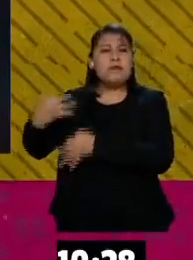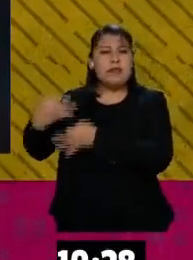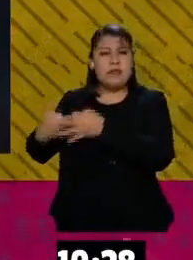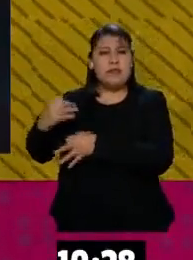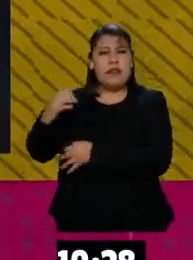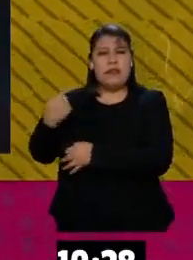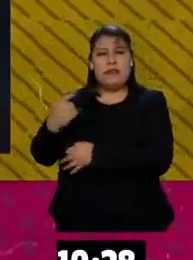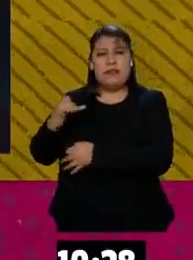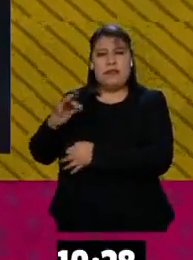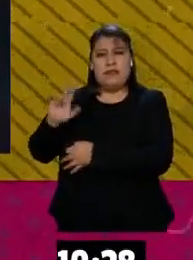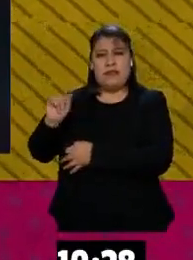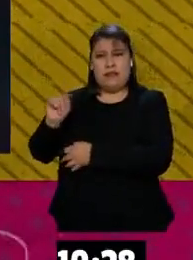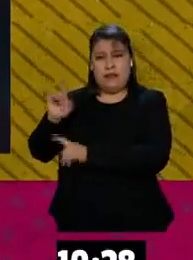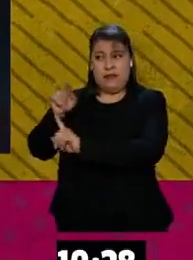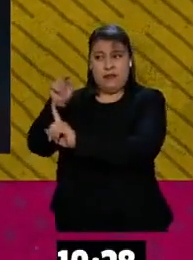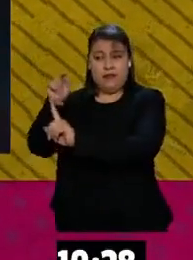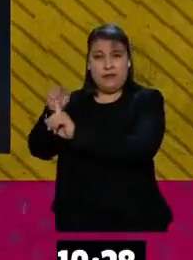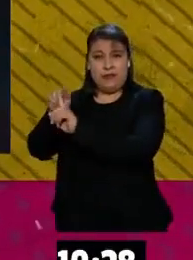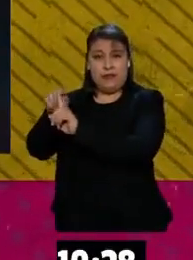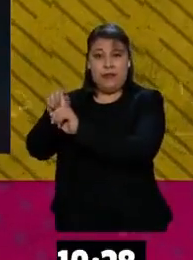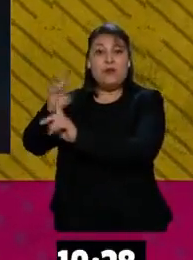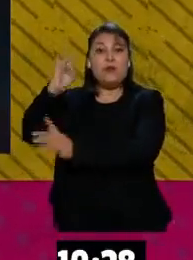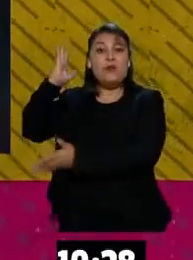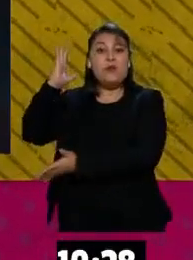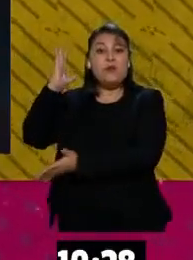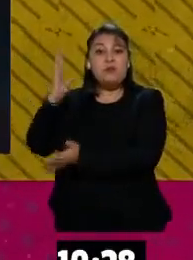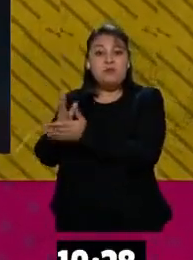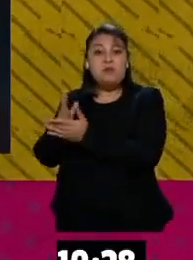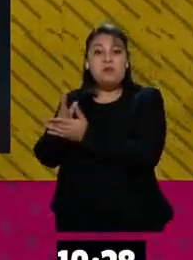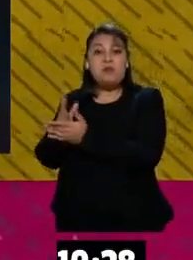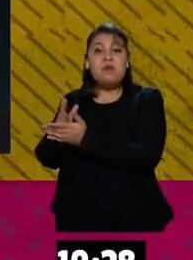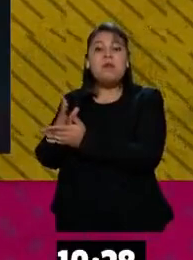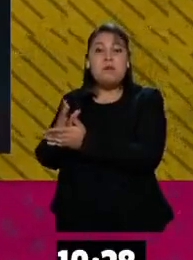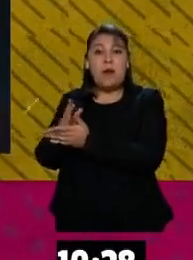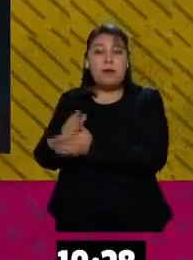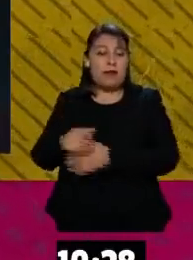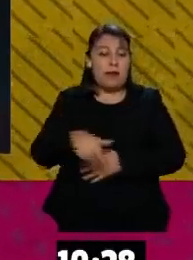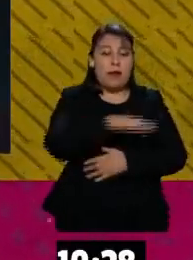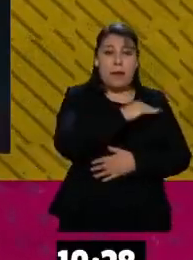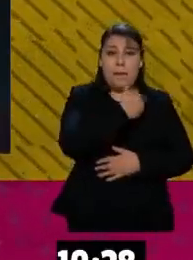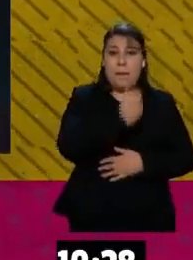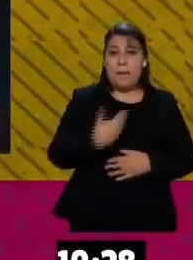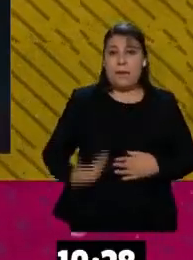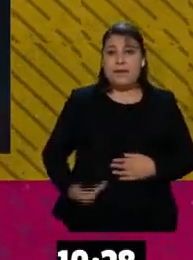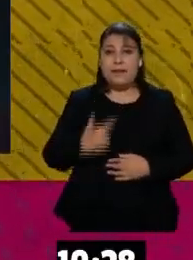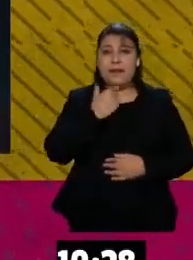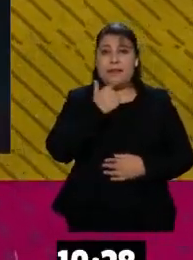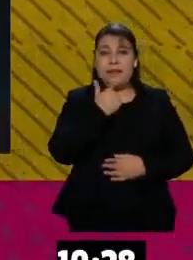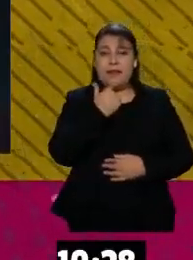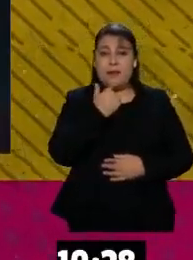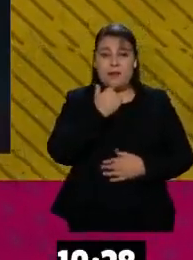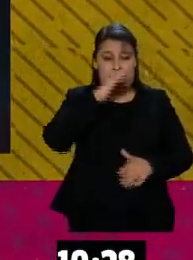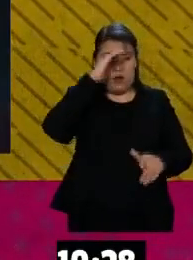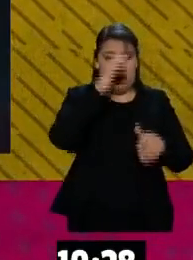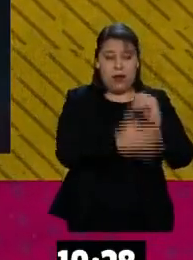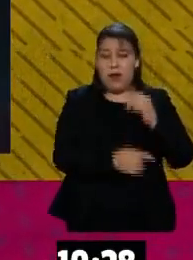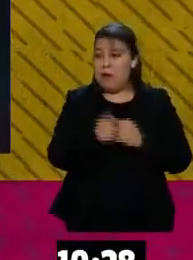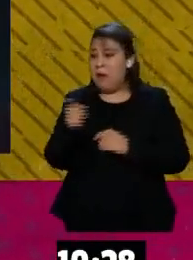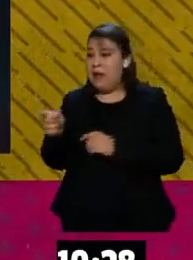es el único que tiene garantizado su paso transeccional, va a terminar el gobierno de López Obrador y es el único funcionario que está garantizado para seguir trabajando.